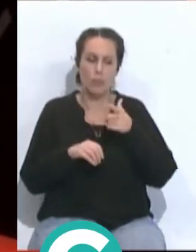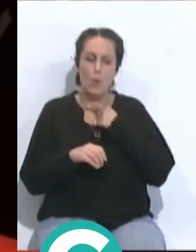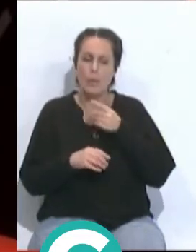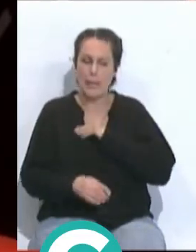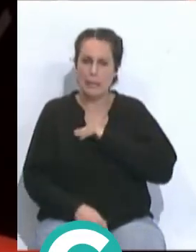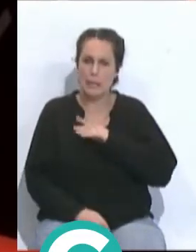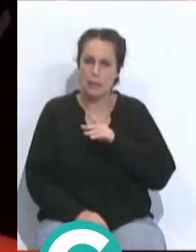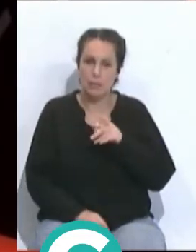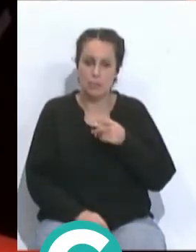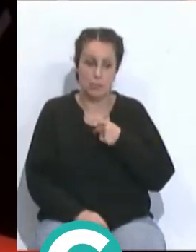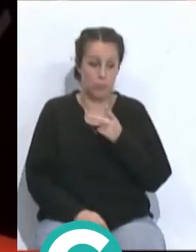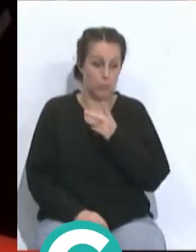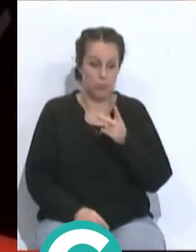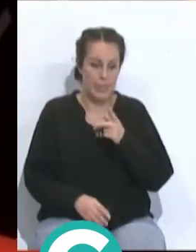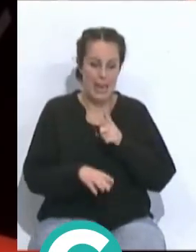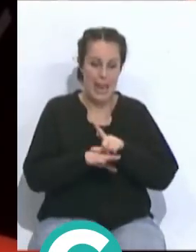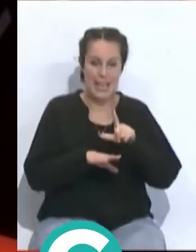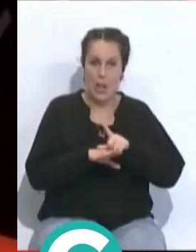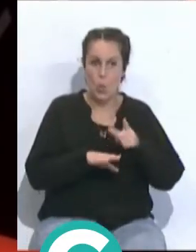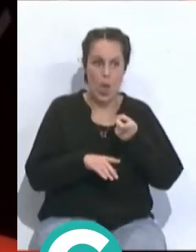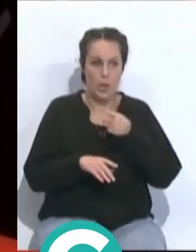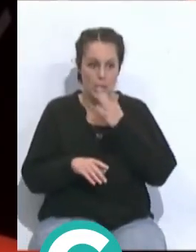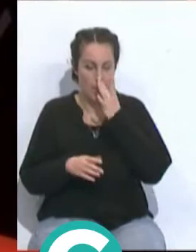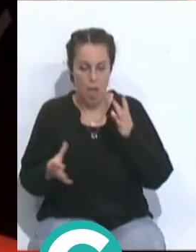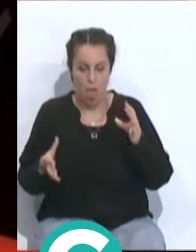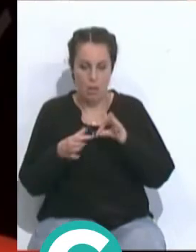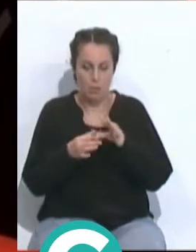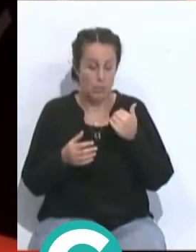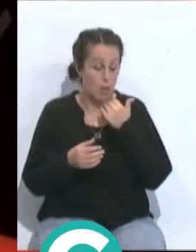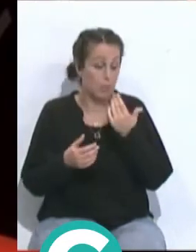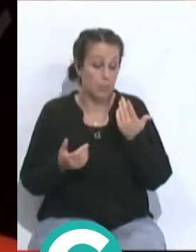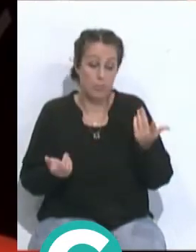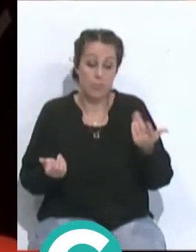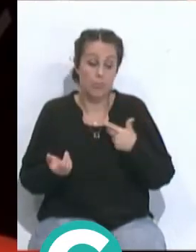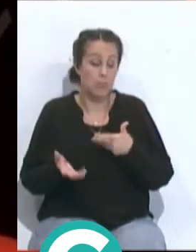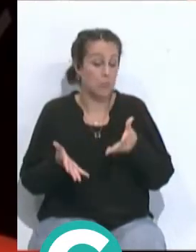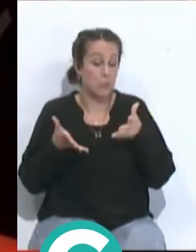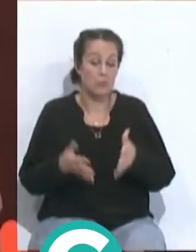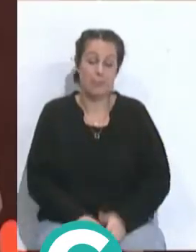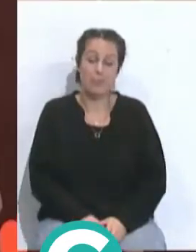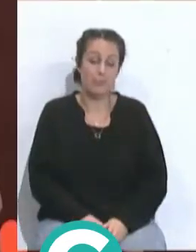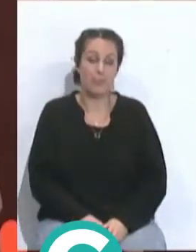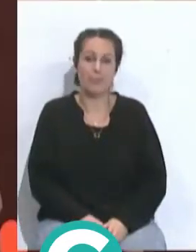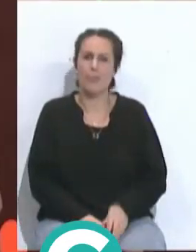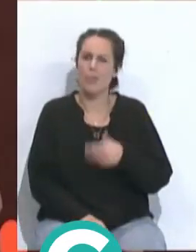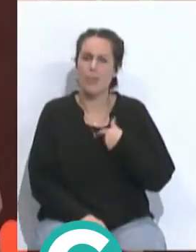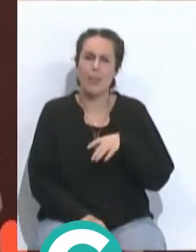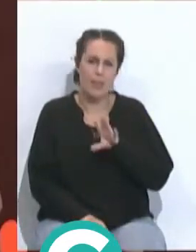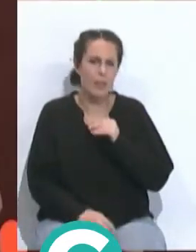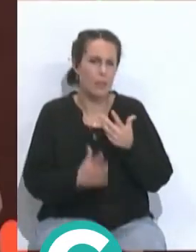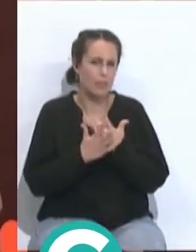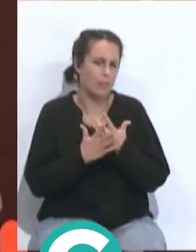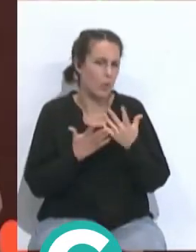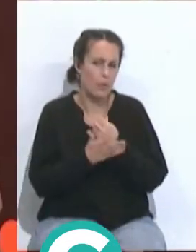sé, que aunar mis dos pasiones como la literatura y el carnaval es algo que... Uh-huh. que me ha gustado bastante. Uh-huh. Entiendo que nos lo explicas